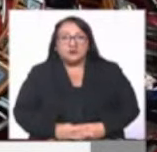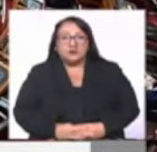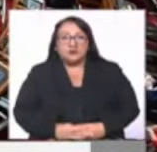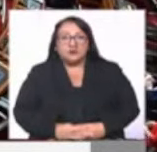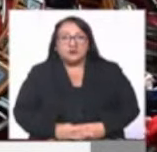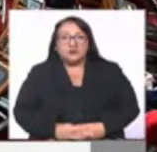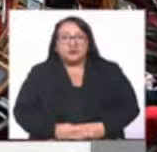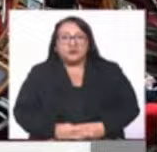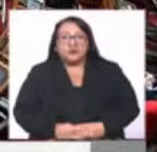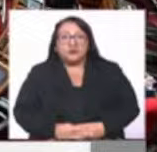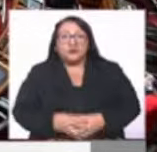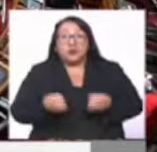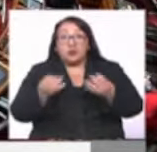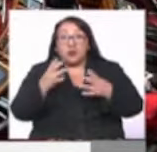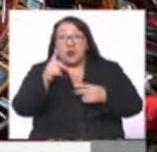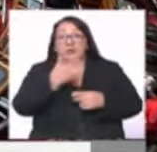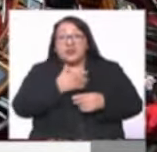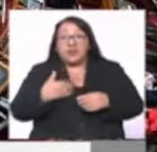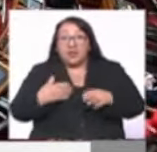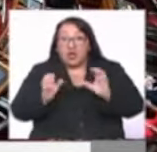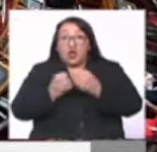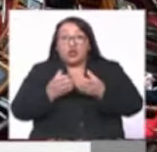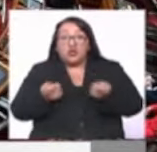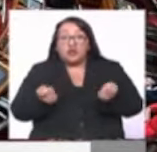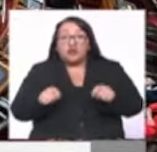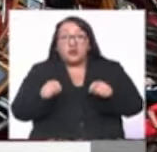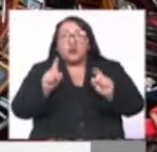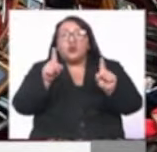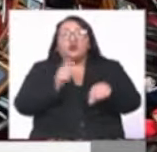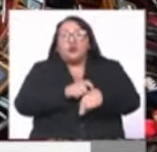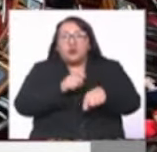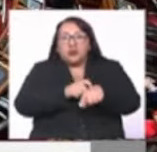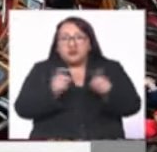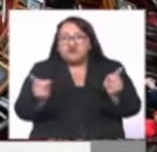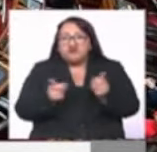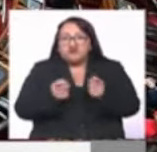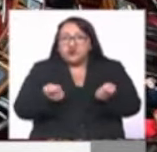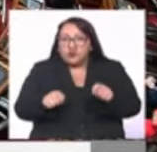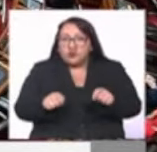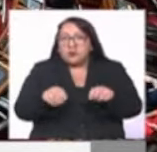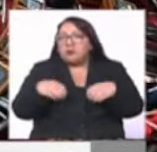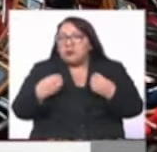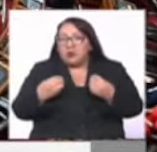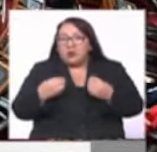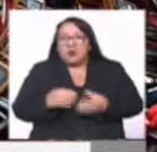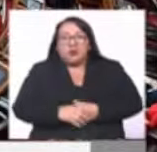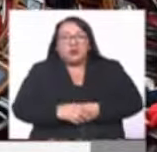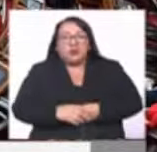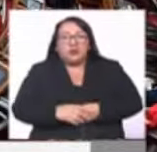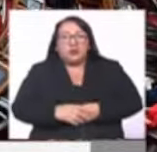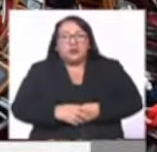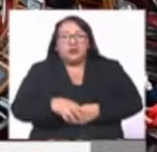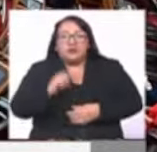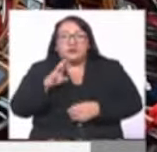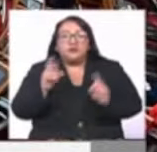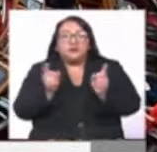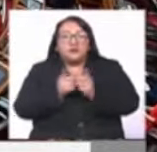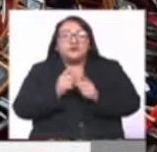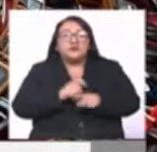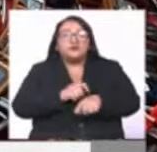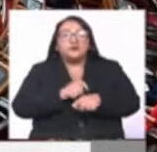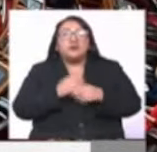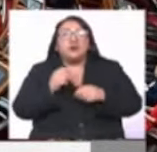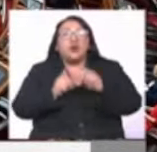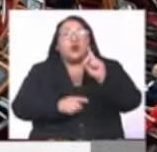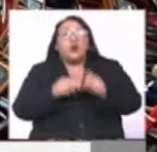ha suspendido brevemente la sesión del pleno en realidad se dice por breve término para que los